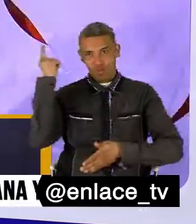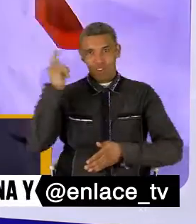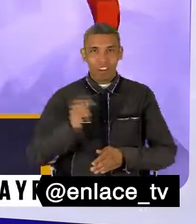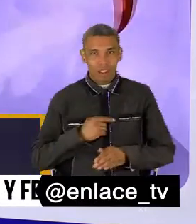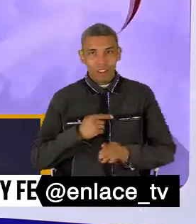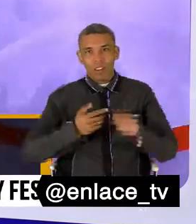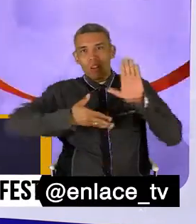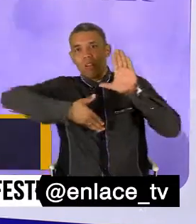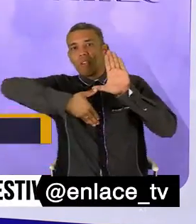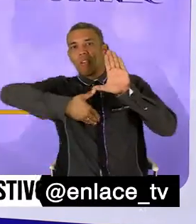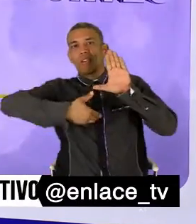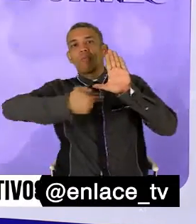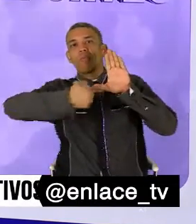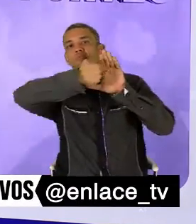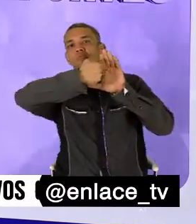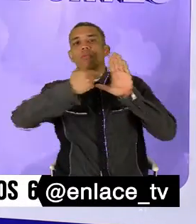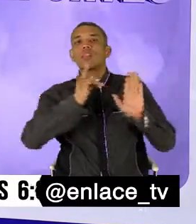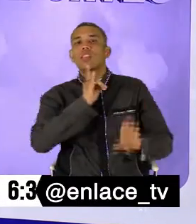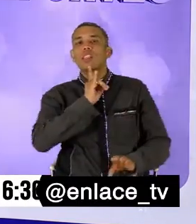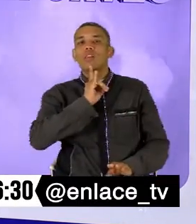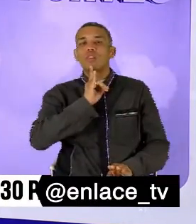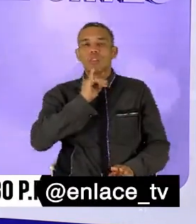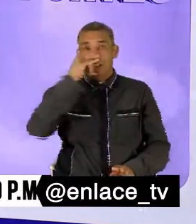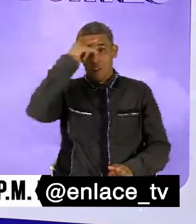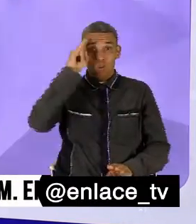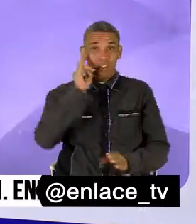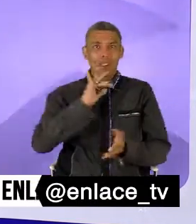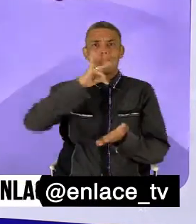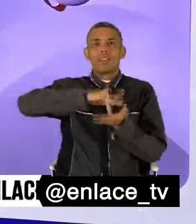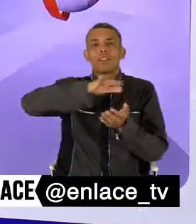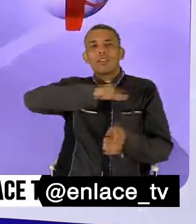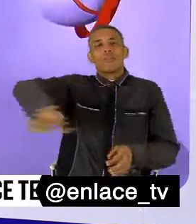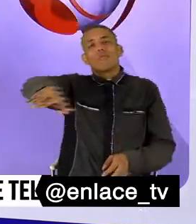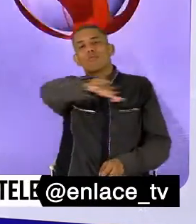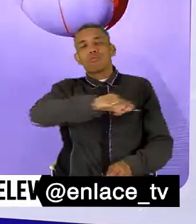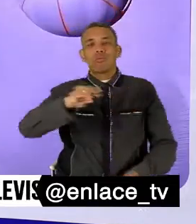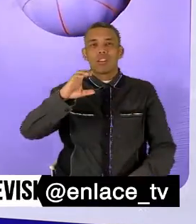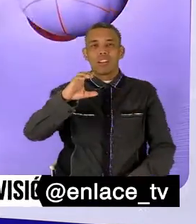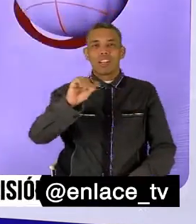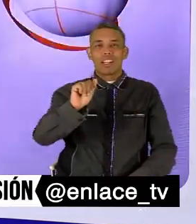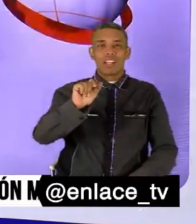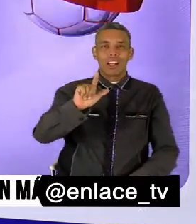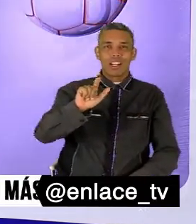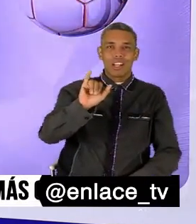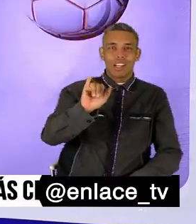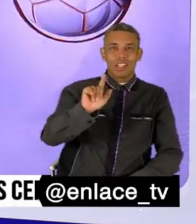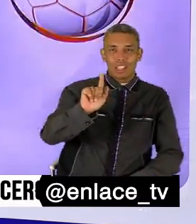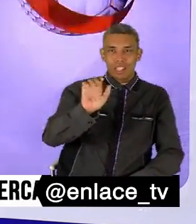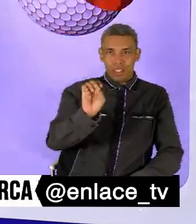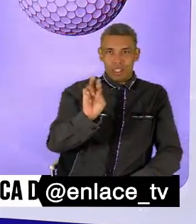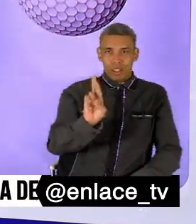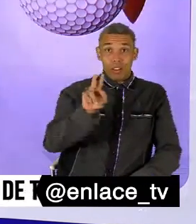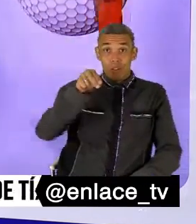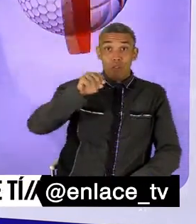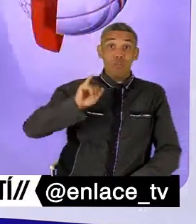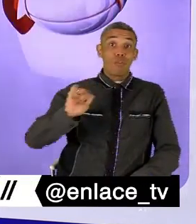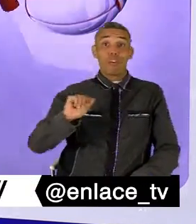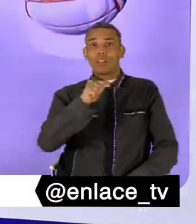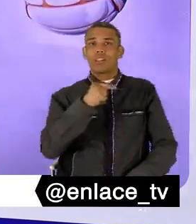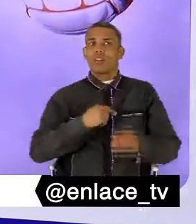Ariel Quiseno desde California, donde se juega el segundo partido del seleccionado colombiano frente